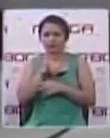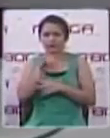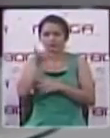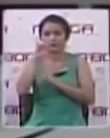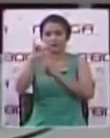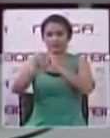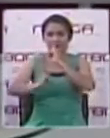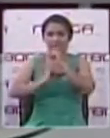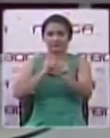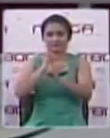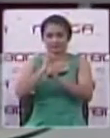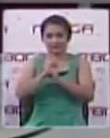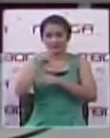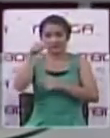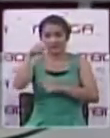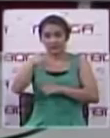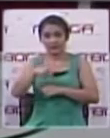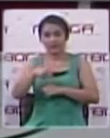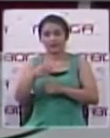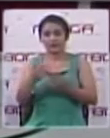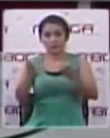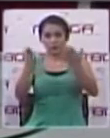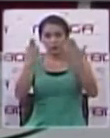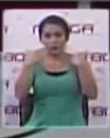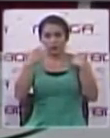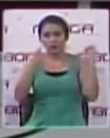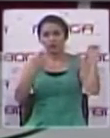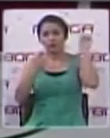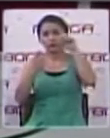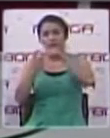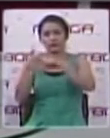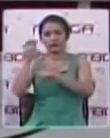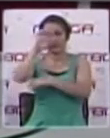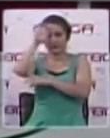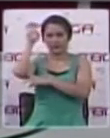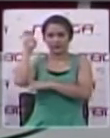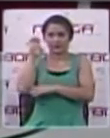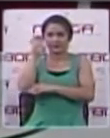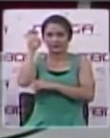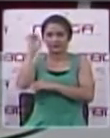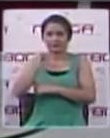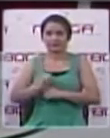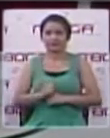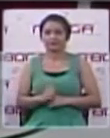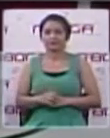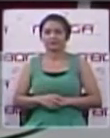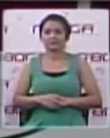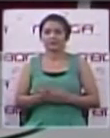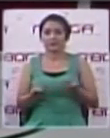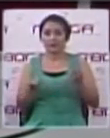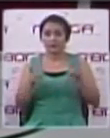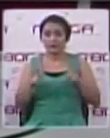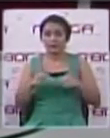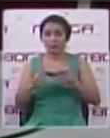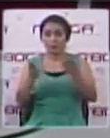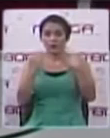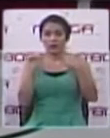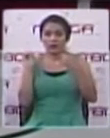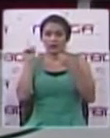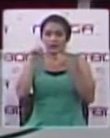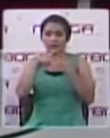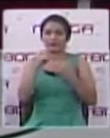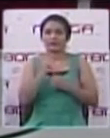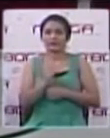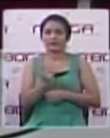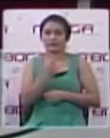incremento de frecuencias entre Guayaquil y Europa a través de sus vuelos directos Guayaquil-Madrid. Cabe destacar que en el año 2016